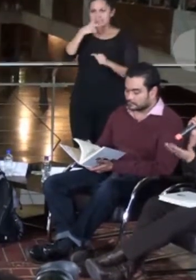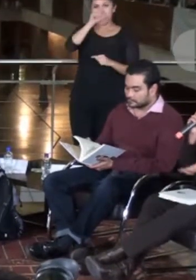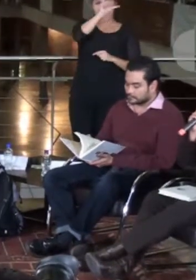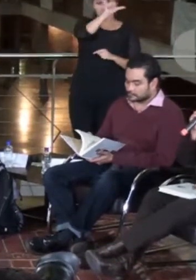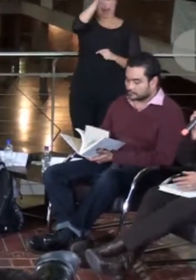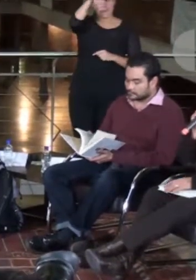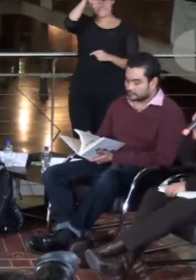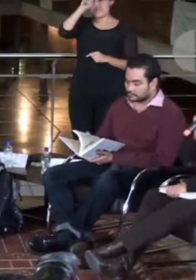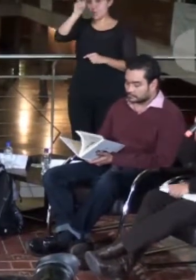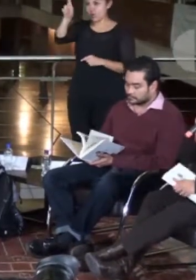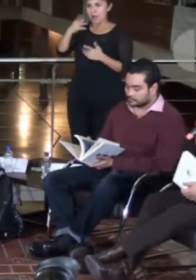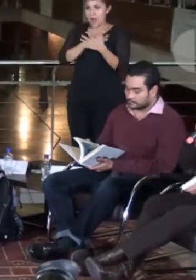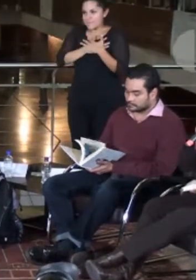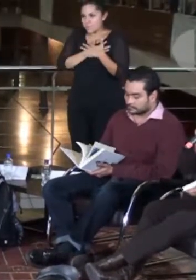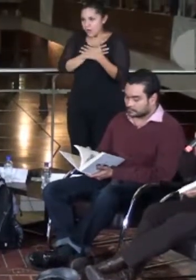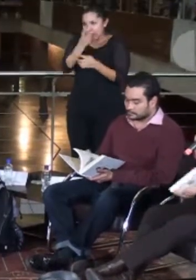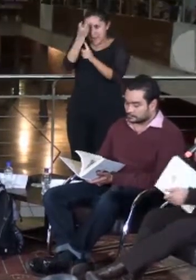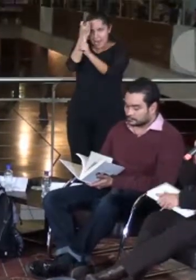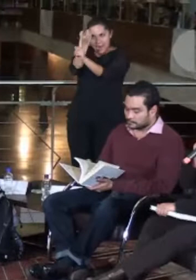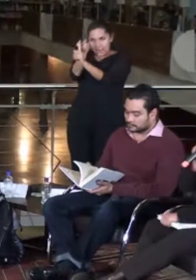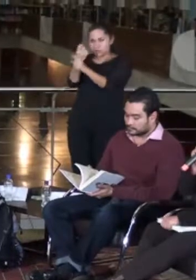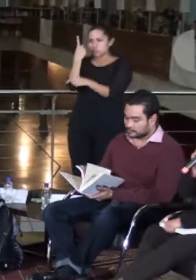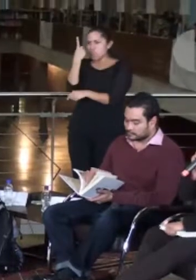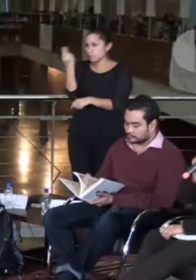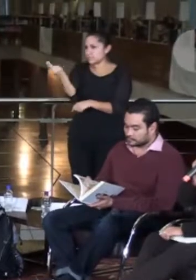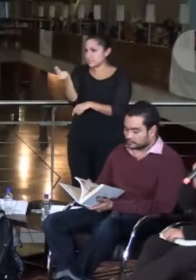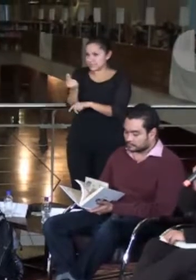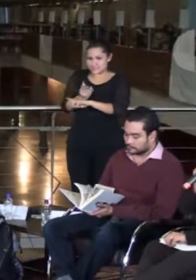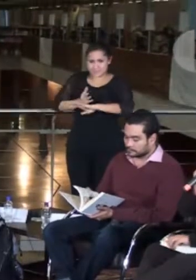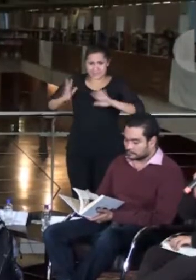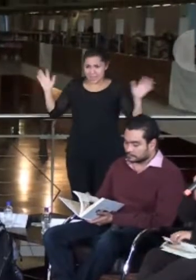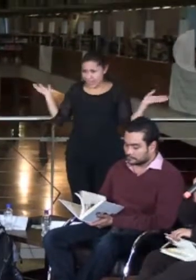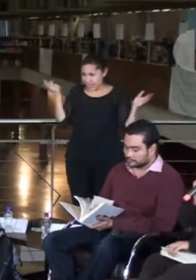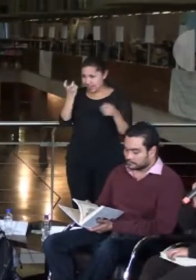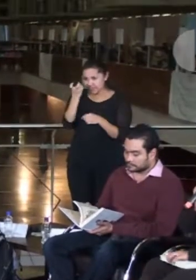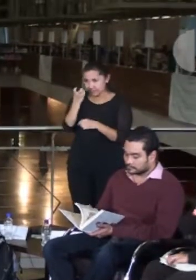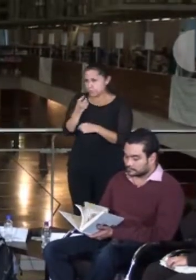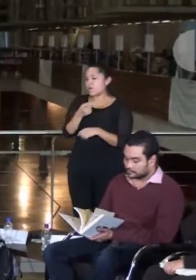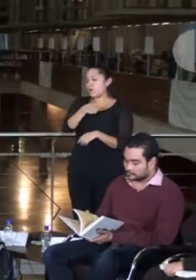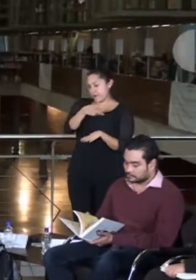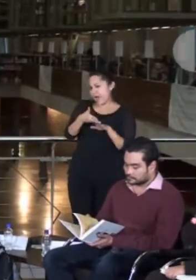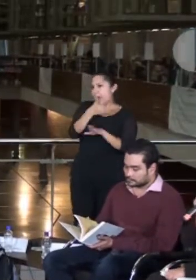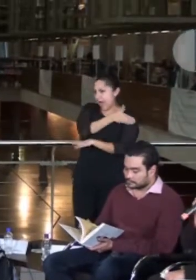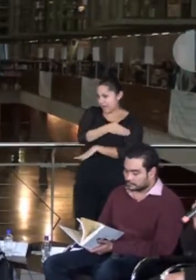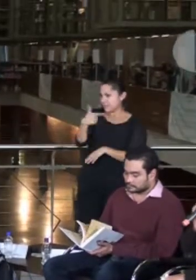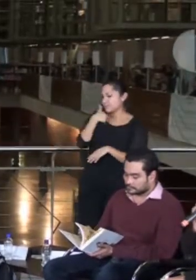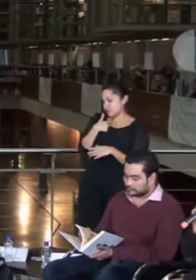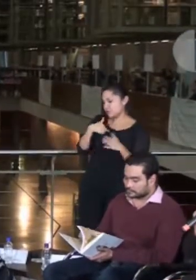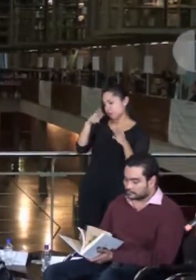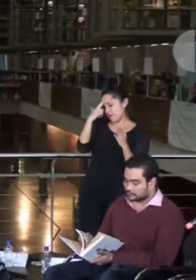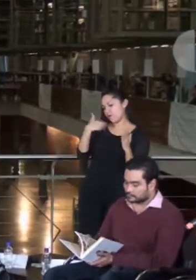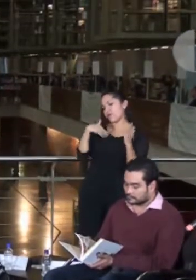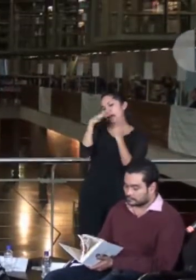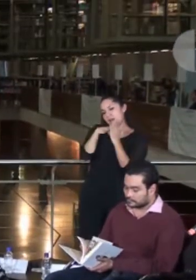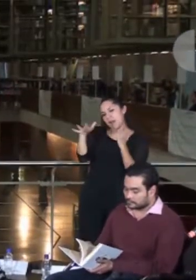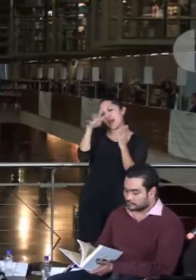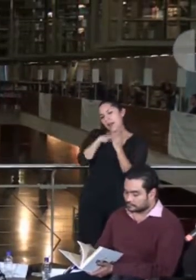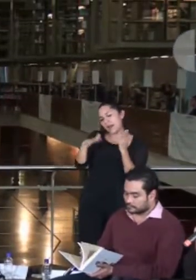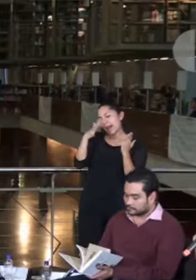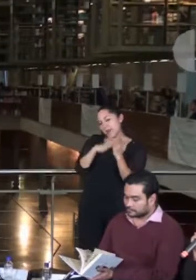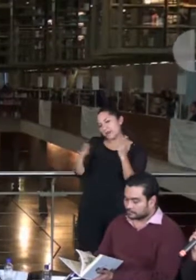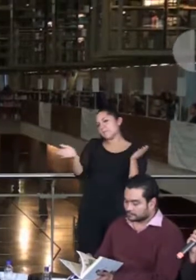volviendo a releer antes de venir aquí a la presentación me detuve de ser con esa hoja porque dije